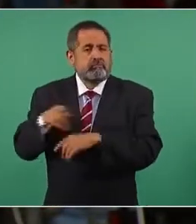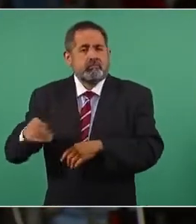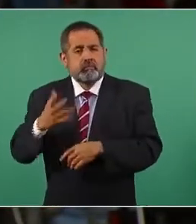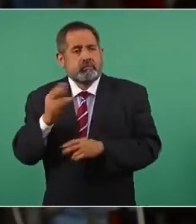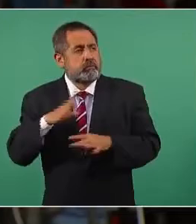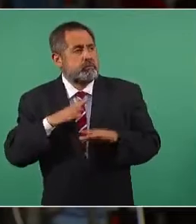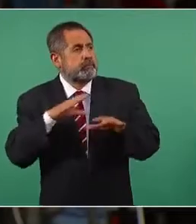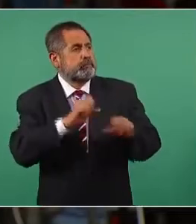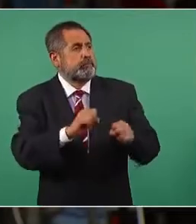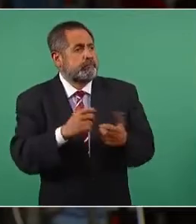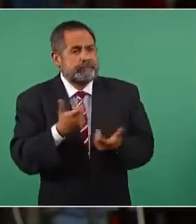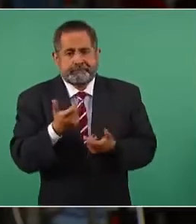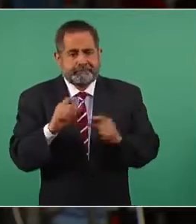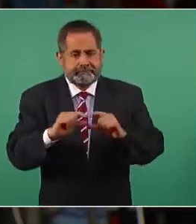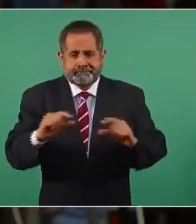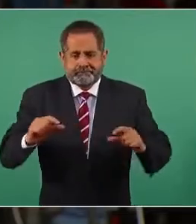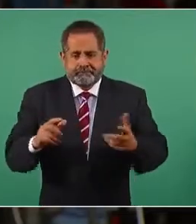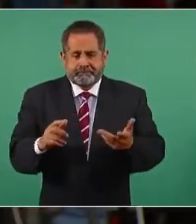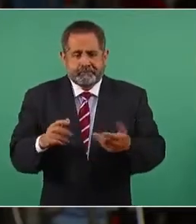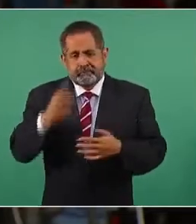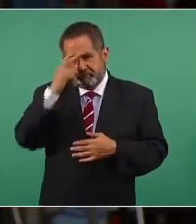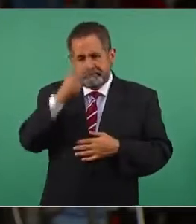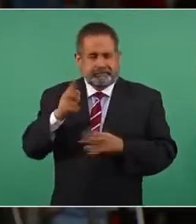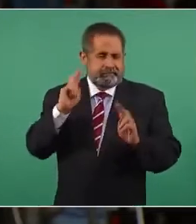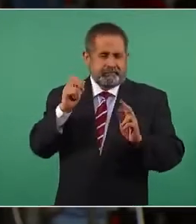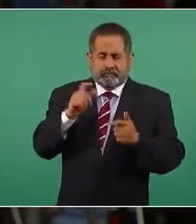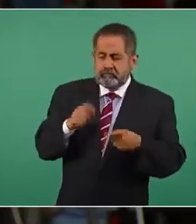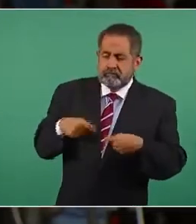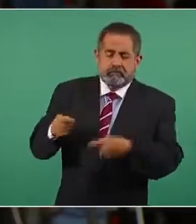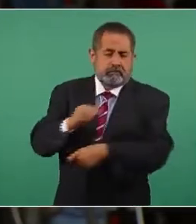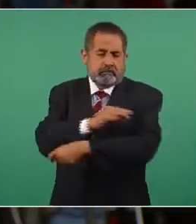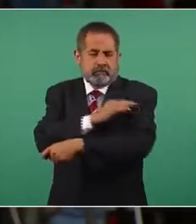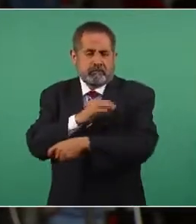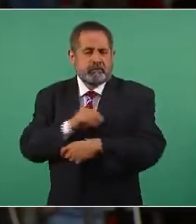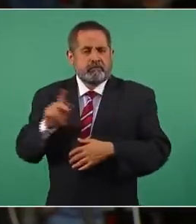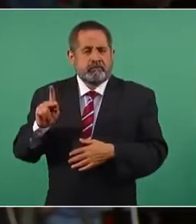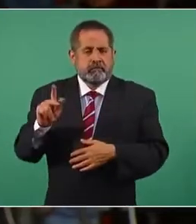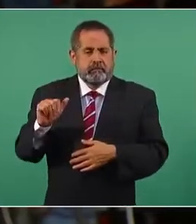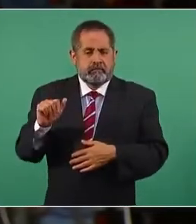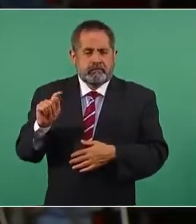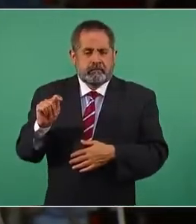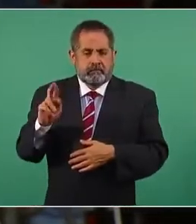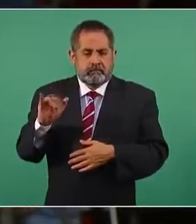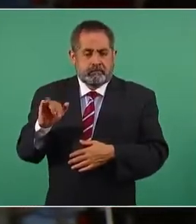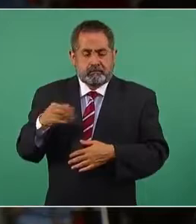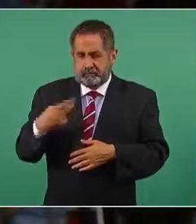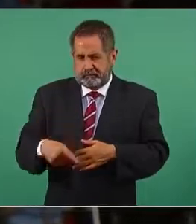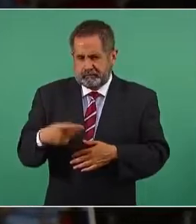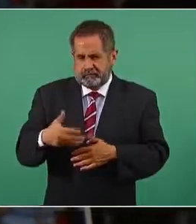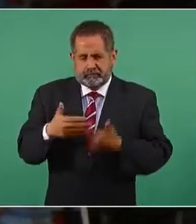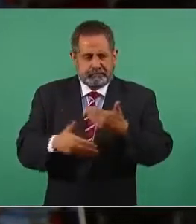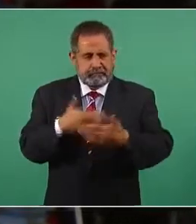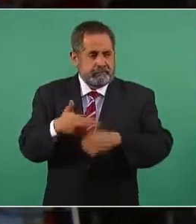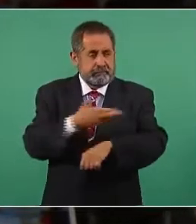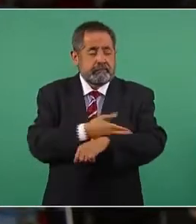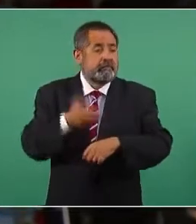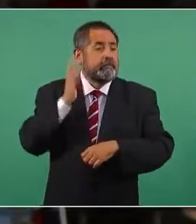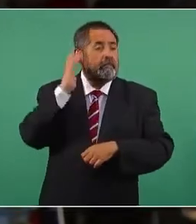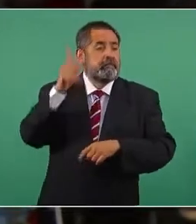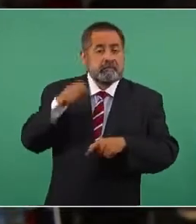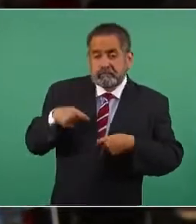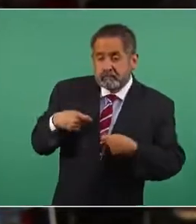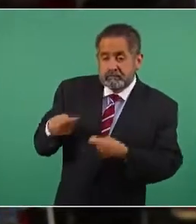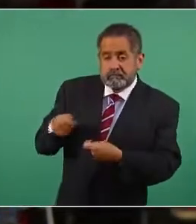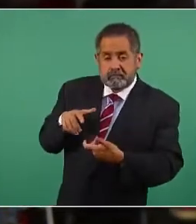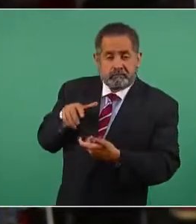vacunas, para que México, por lo menos en el tema de la vacuna patria, que también ya se ha presentado aquí los avances, se les pudiera